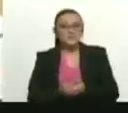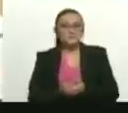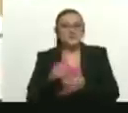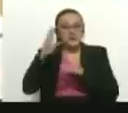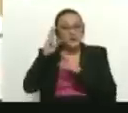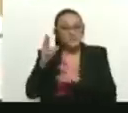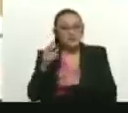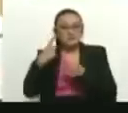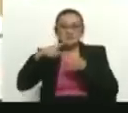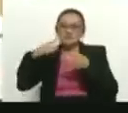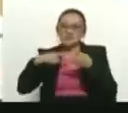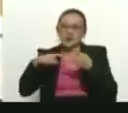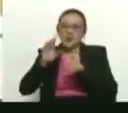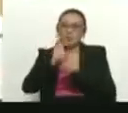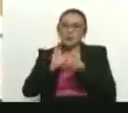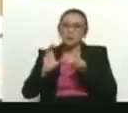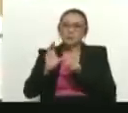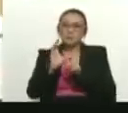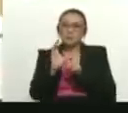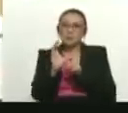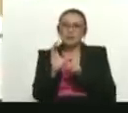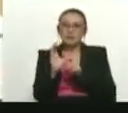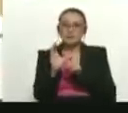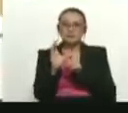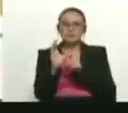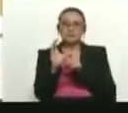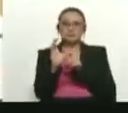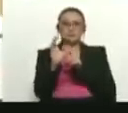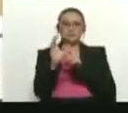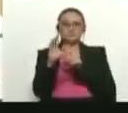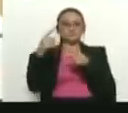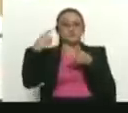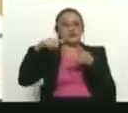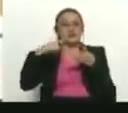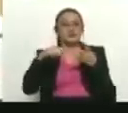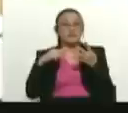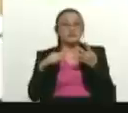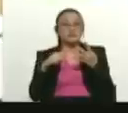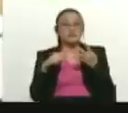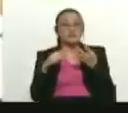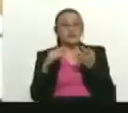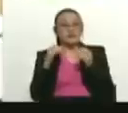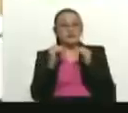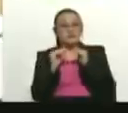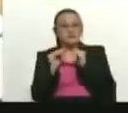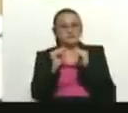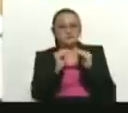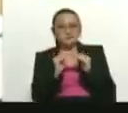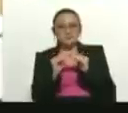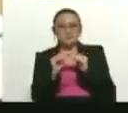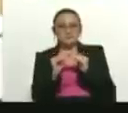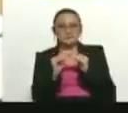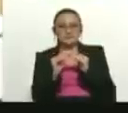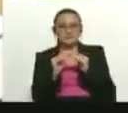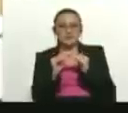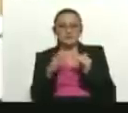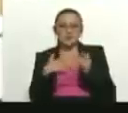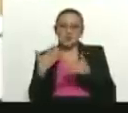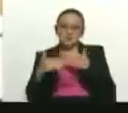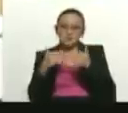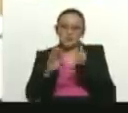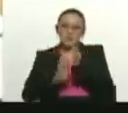respete la diversidad cultural, la diversidad de civilizaciones y poder